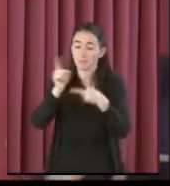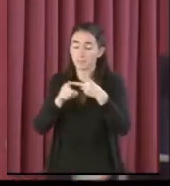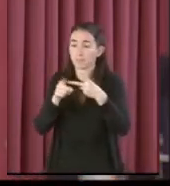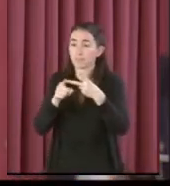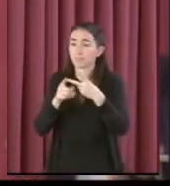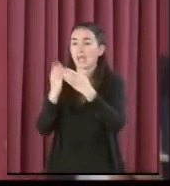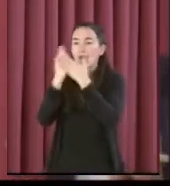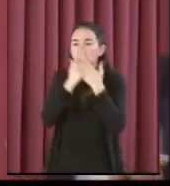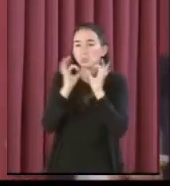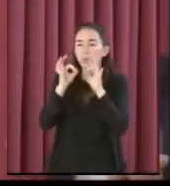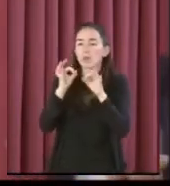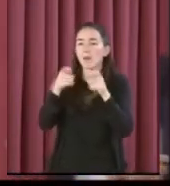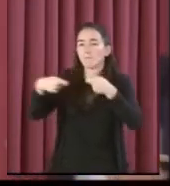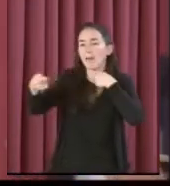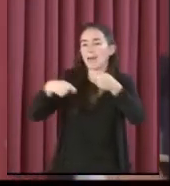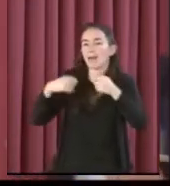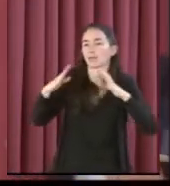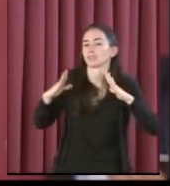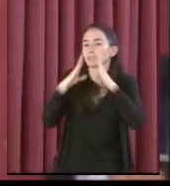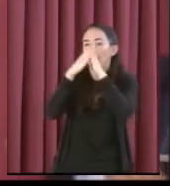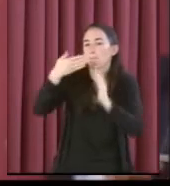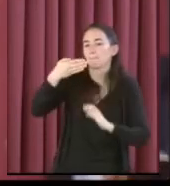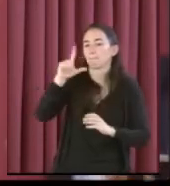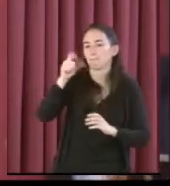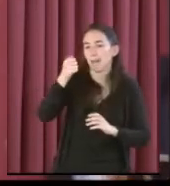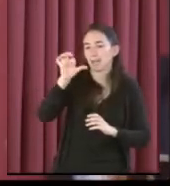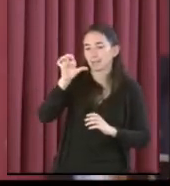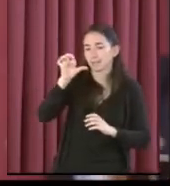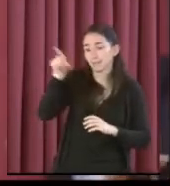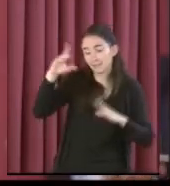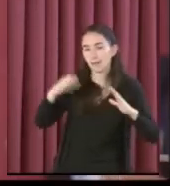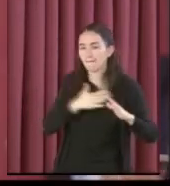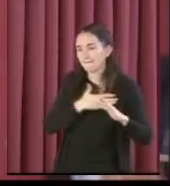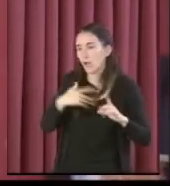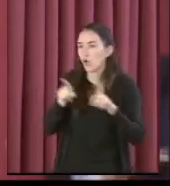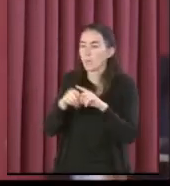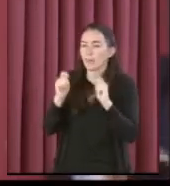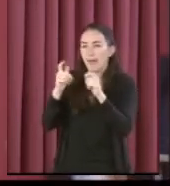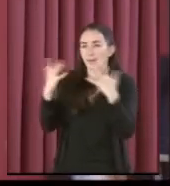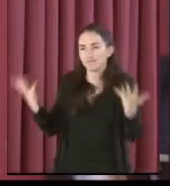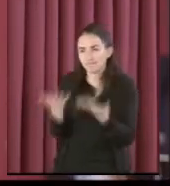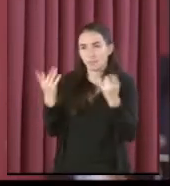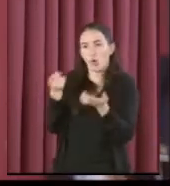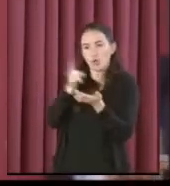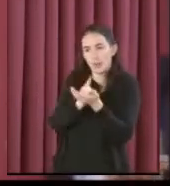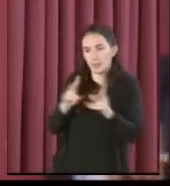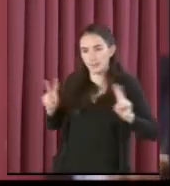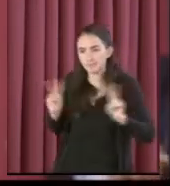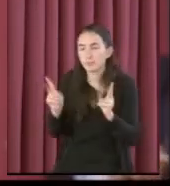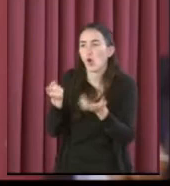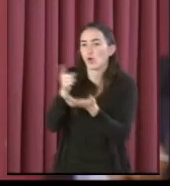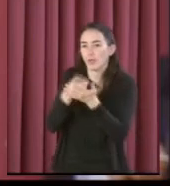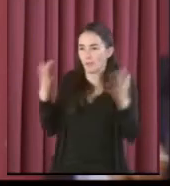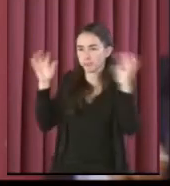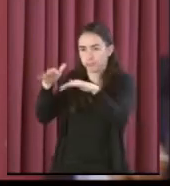mercado San Blas, que cristalizará en un plan de reactivación que nos ayudará a convertirlo de nuevo en la referencia comercial y